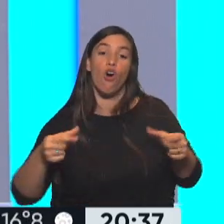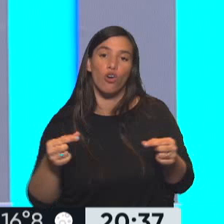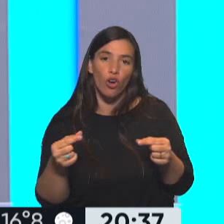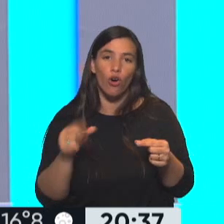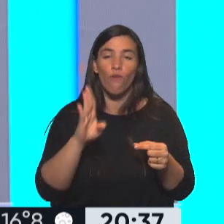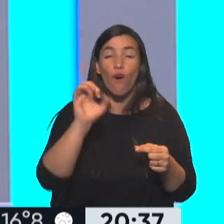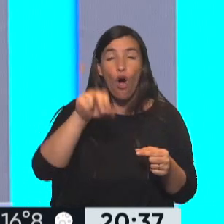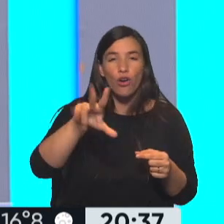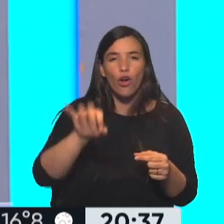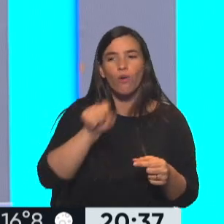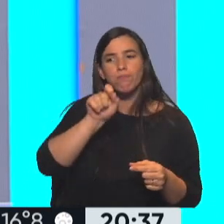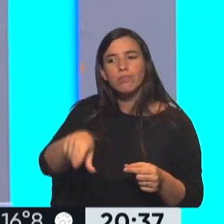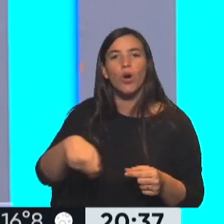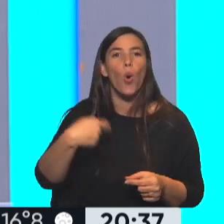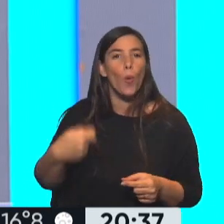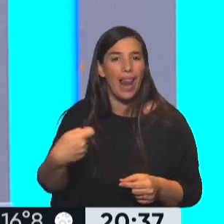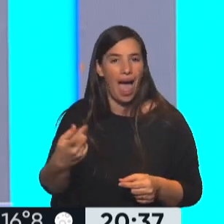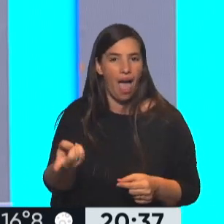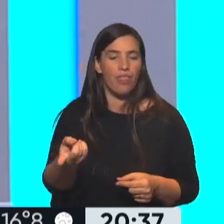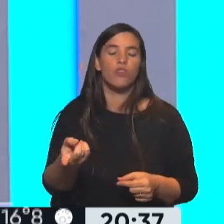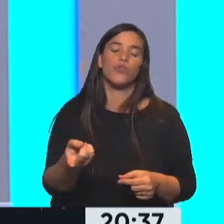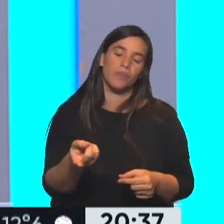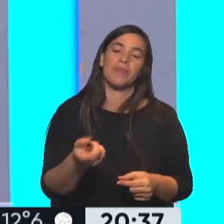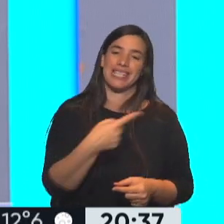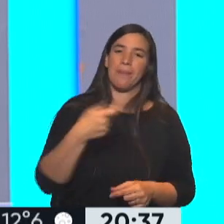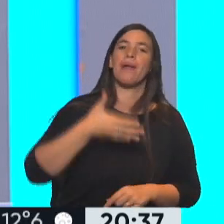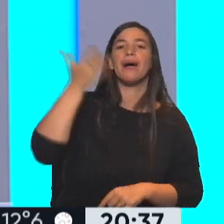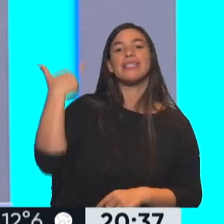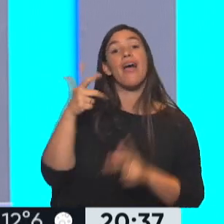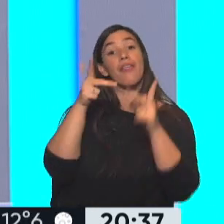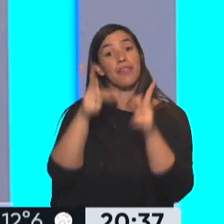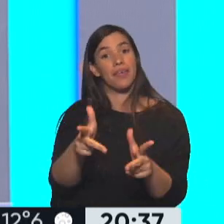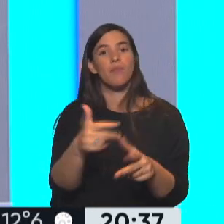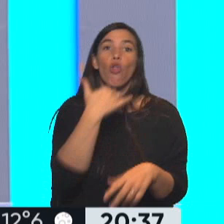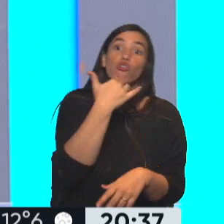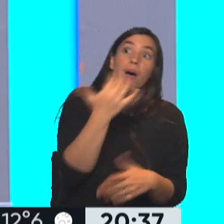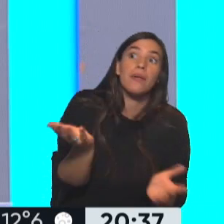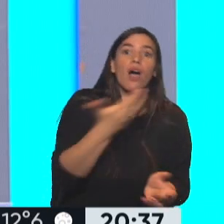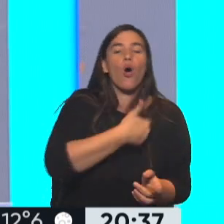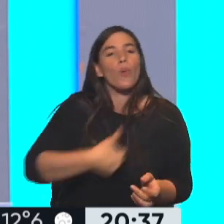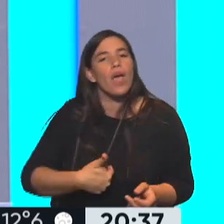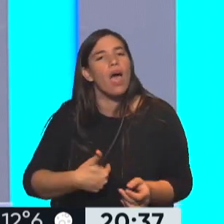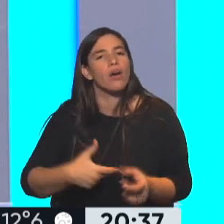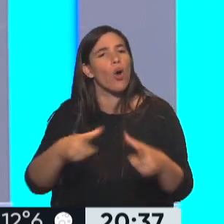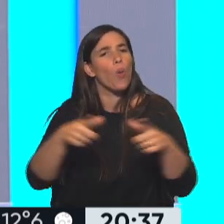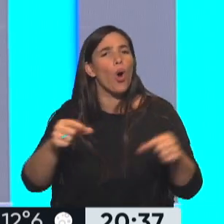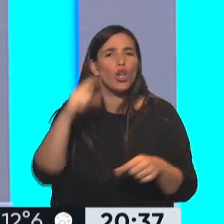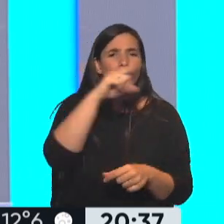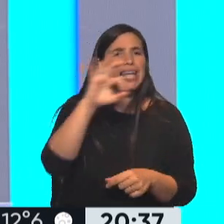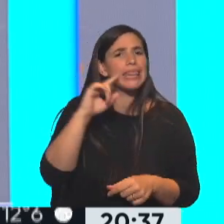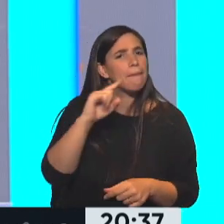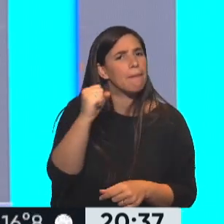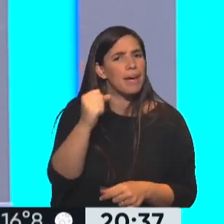para jubilados. Hablamos la semana pasada que no se sabía si el gobierno iba a volver a dar el bono de los 70.000